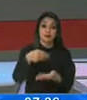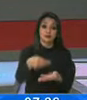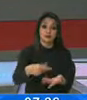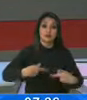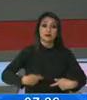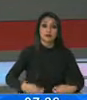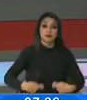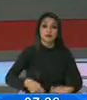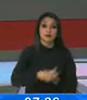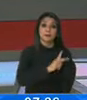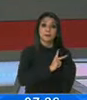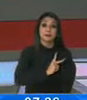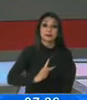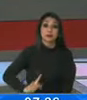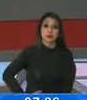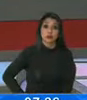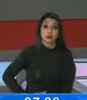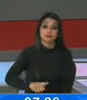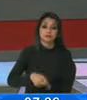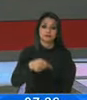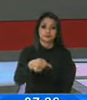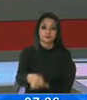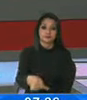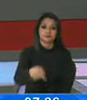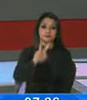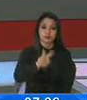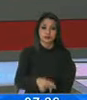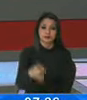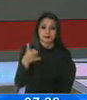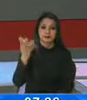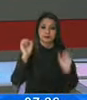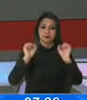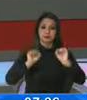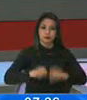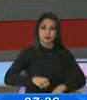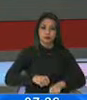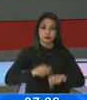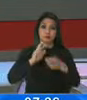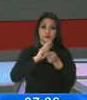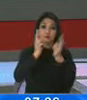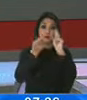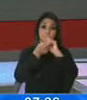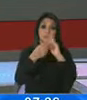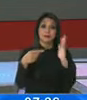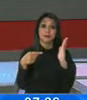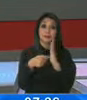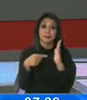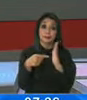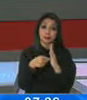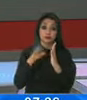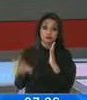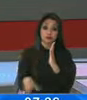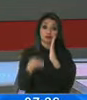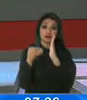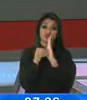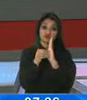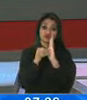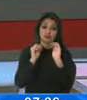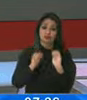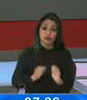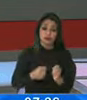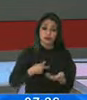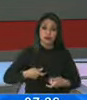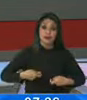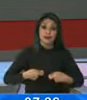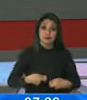sus gastos personales para este presente periodo fiscal. Tras las reformas tributarias, se podrán incluir como deducibles a